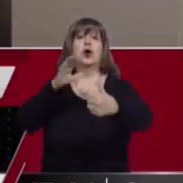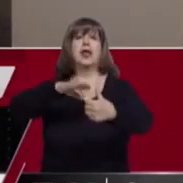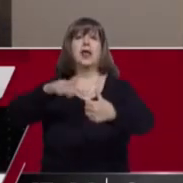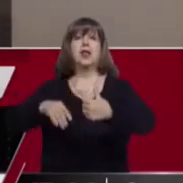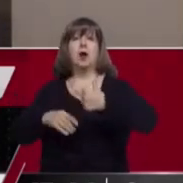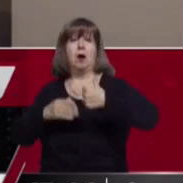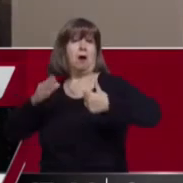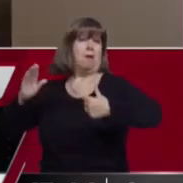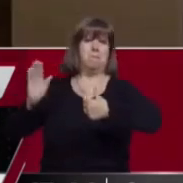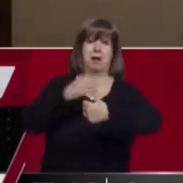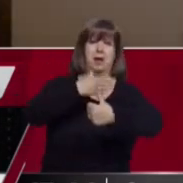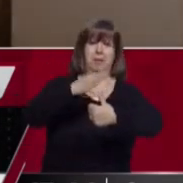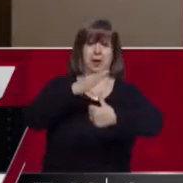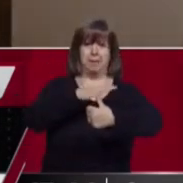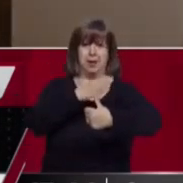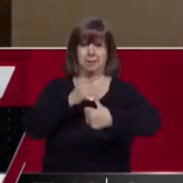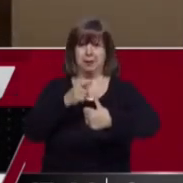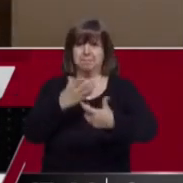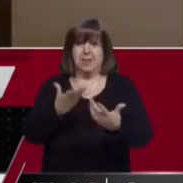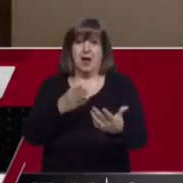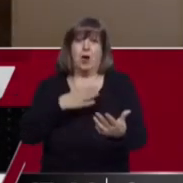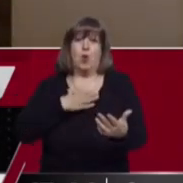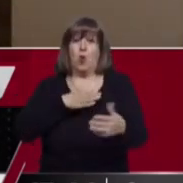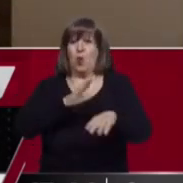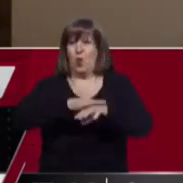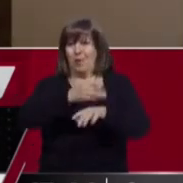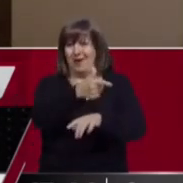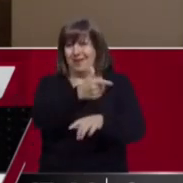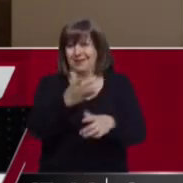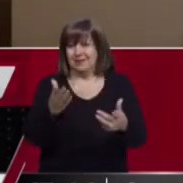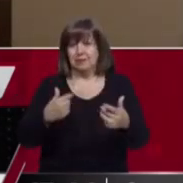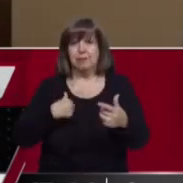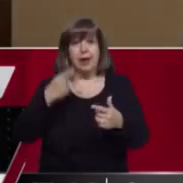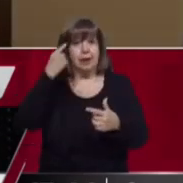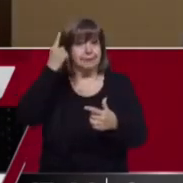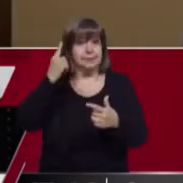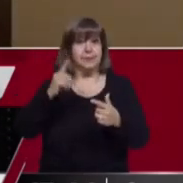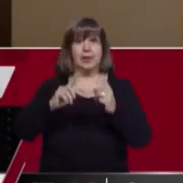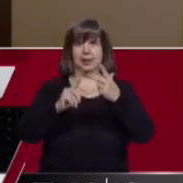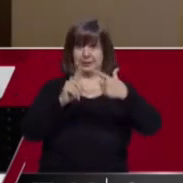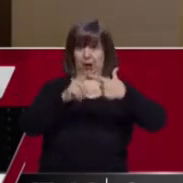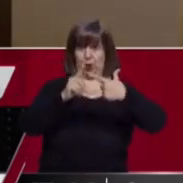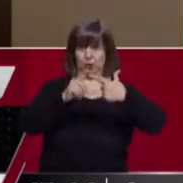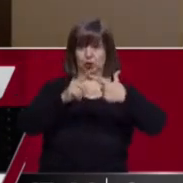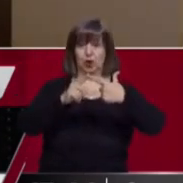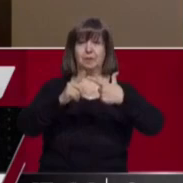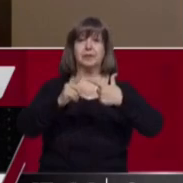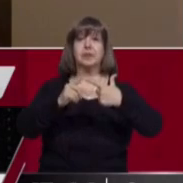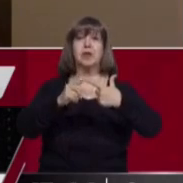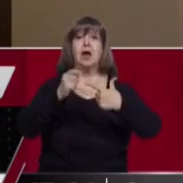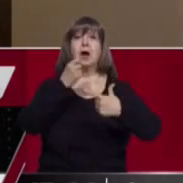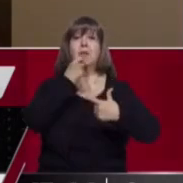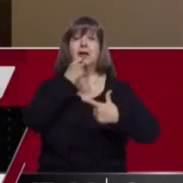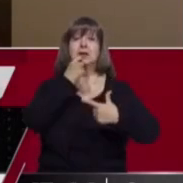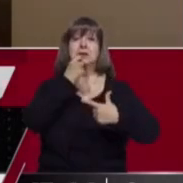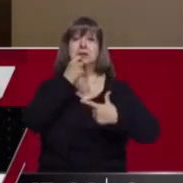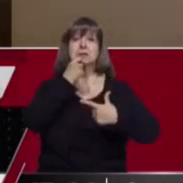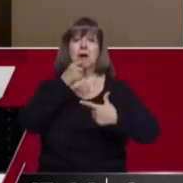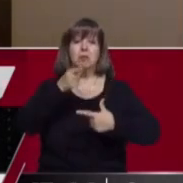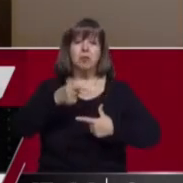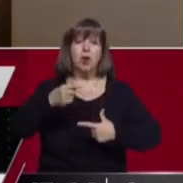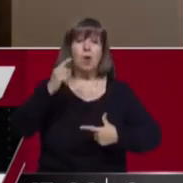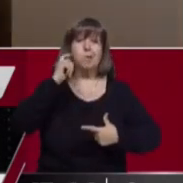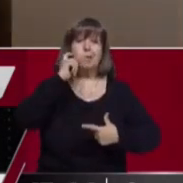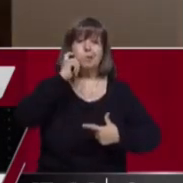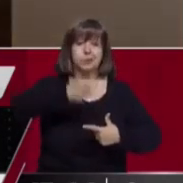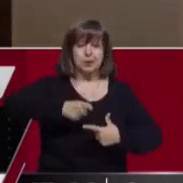manera violenta con un niño o una niña porque no está teniendo trabajo, porque no puede resolver cuestiones personales, porque